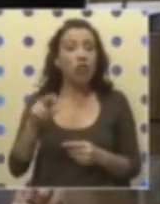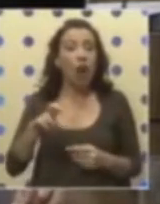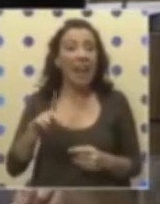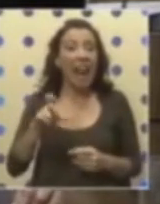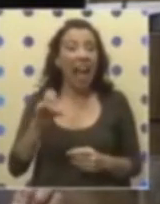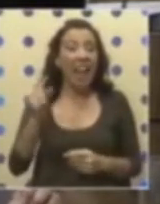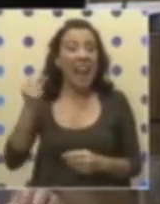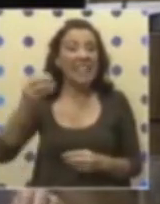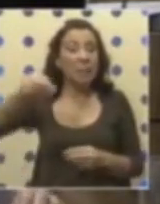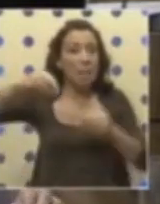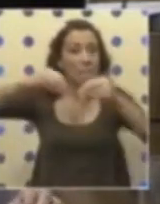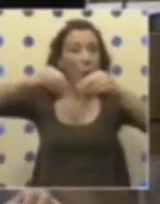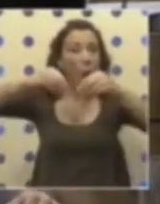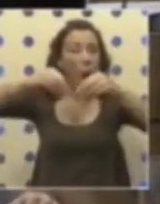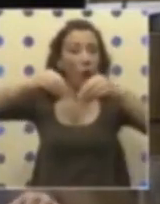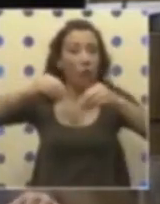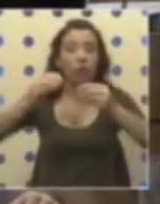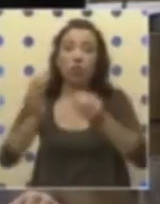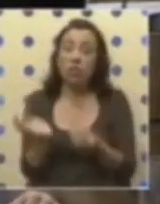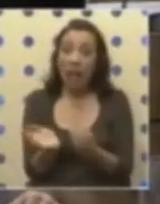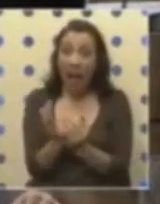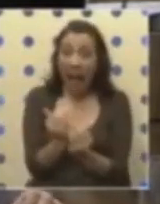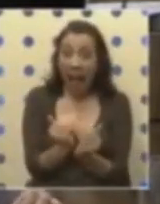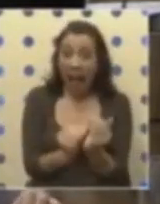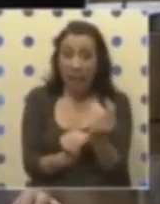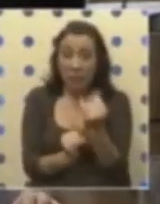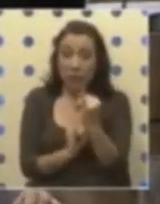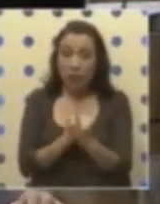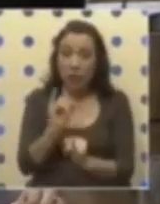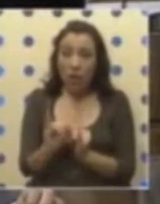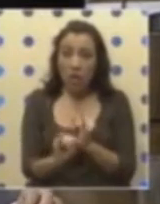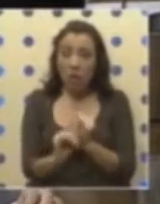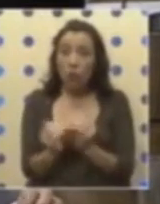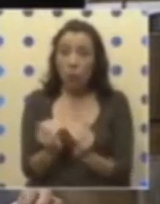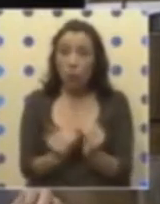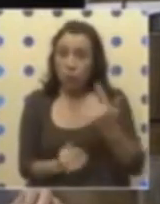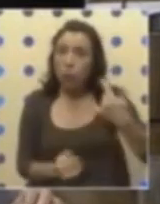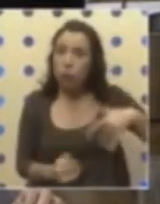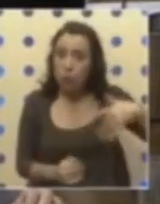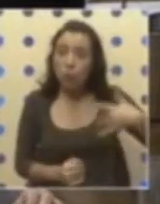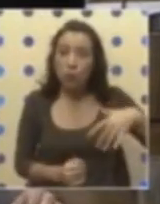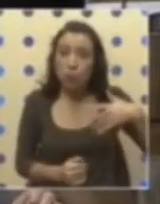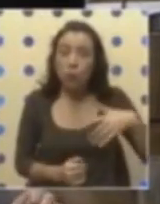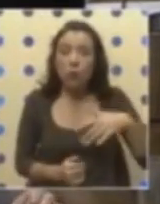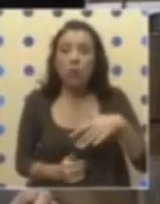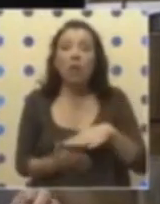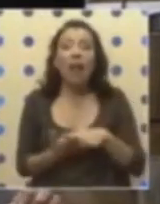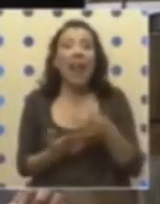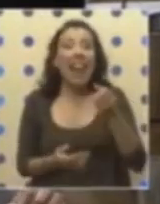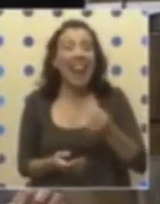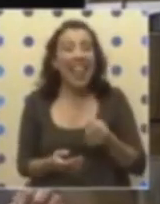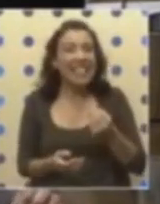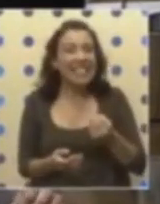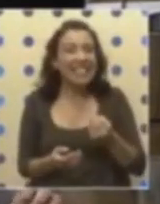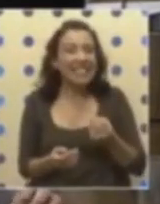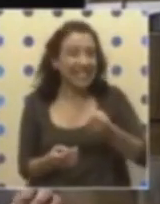polvo. Es decir, el alza que ha tenido el precio internacional es una alza muy significativa. En el caso de la leche entera,